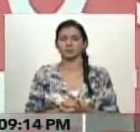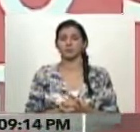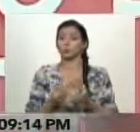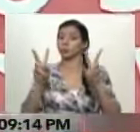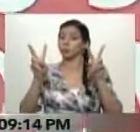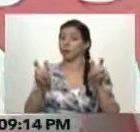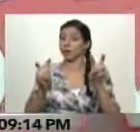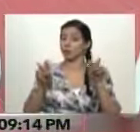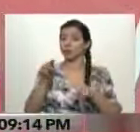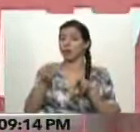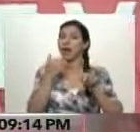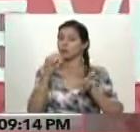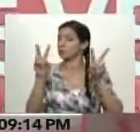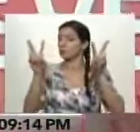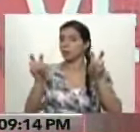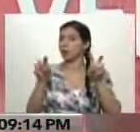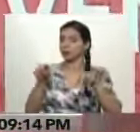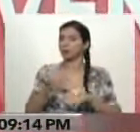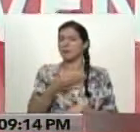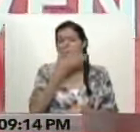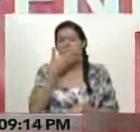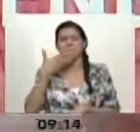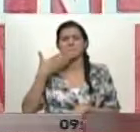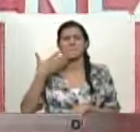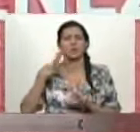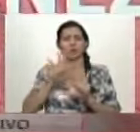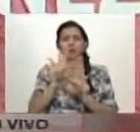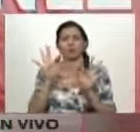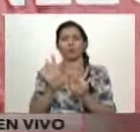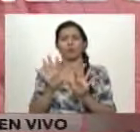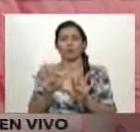novedoso, en el mejor sentido de la expresión.